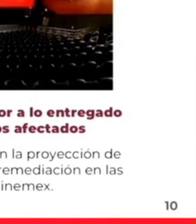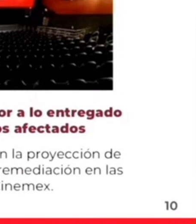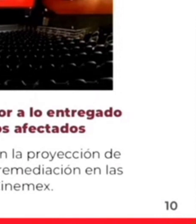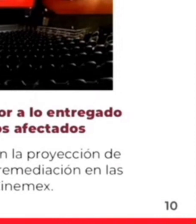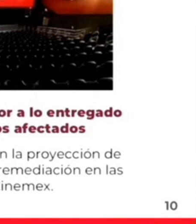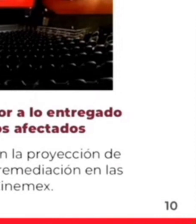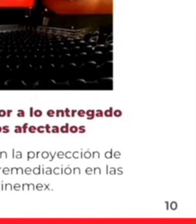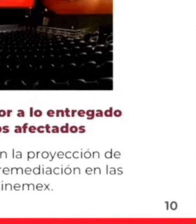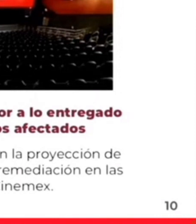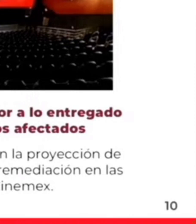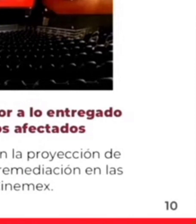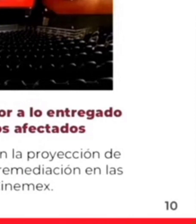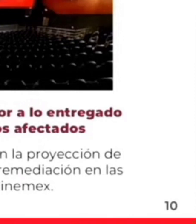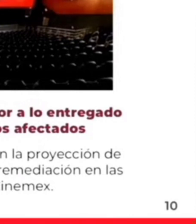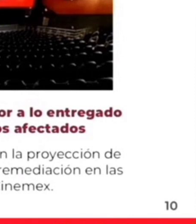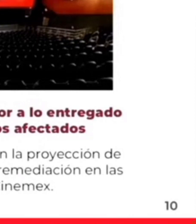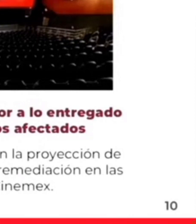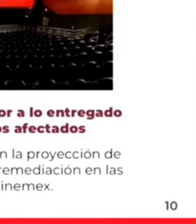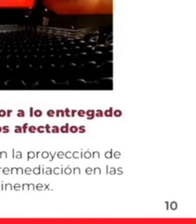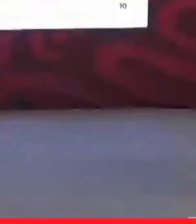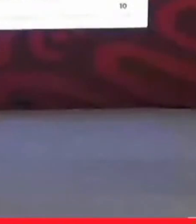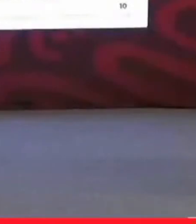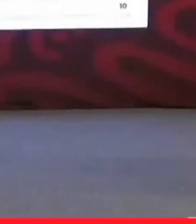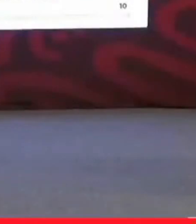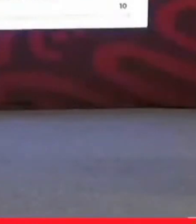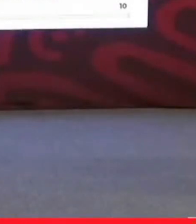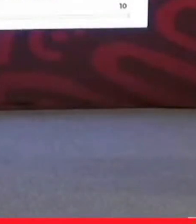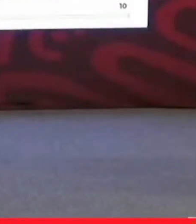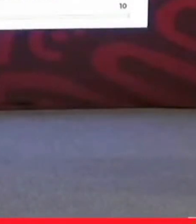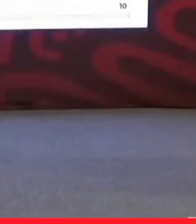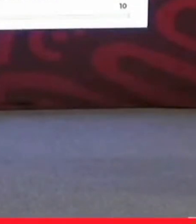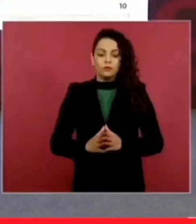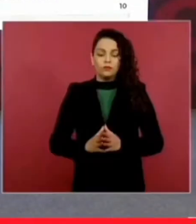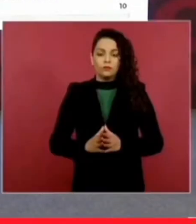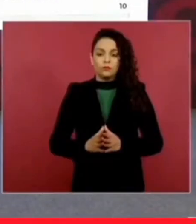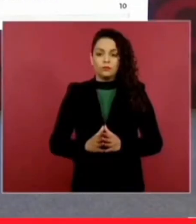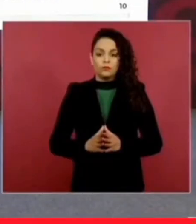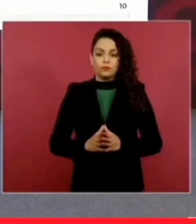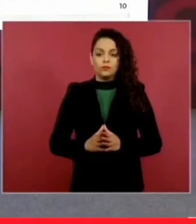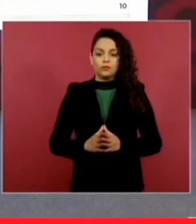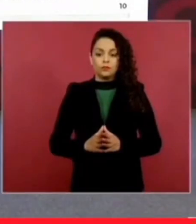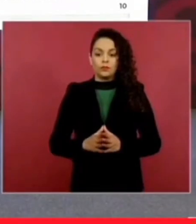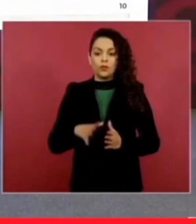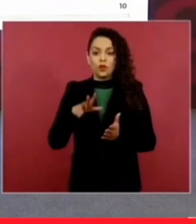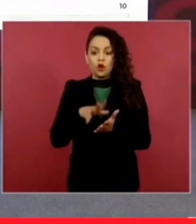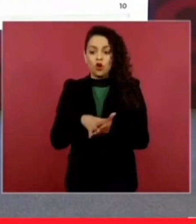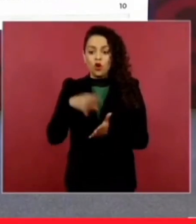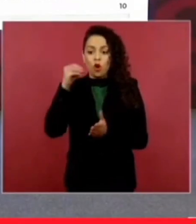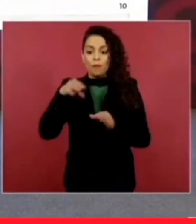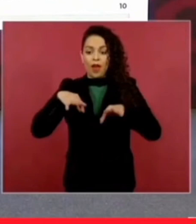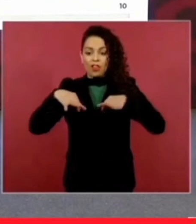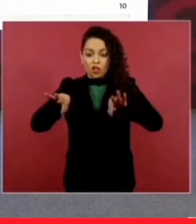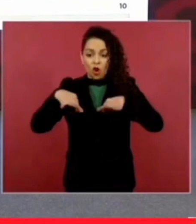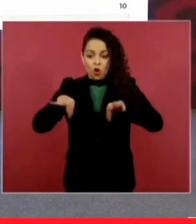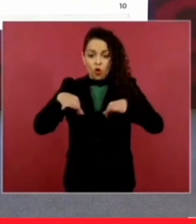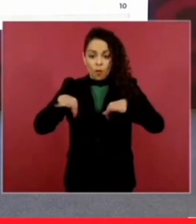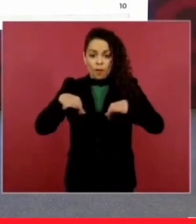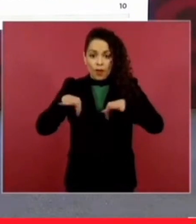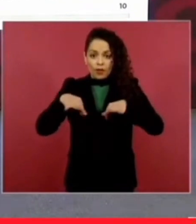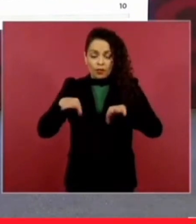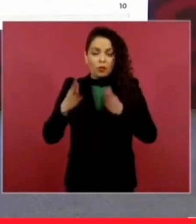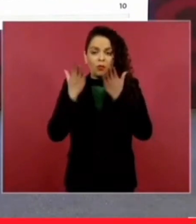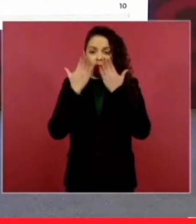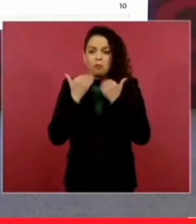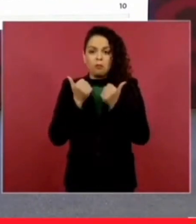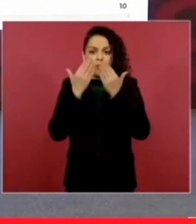Semarnat con ninguna copia, ni de documento ni digital. Entonces, esto es lo